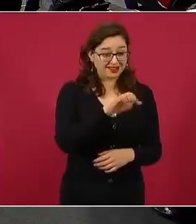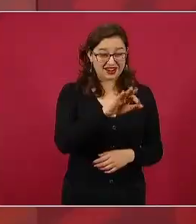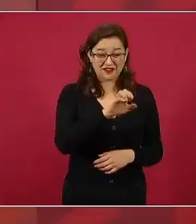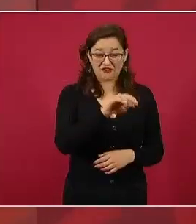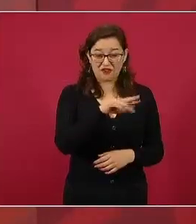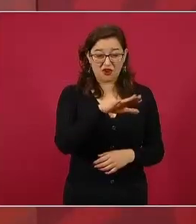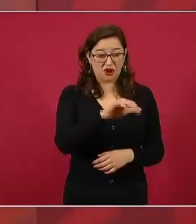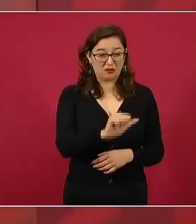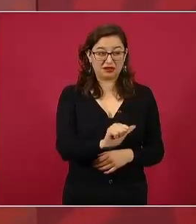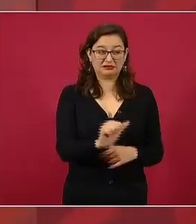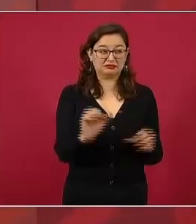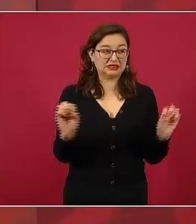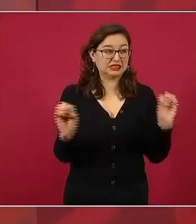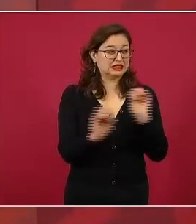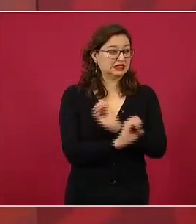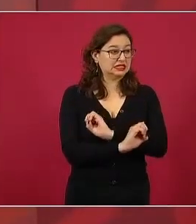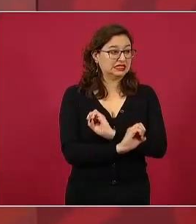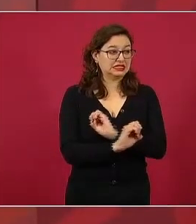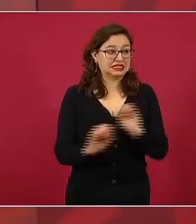nada.